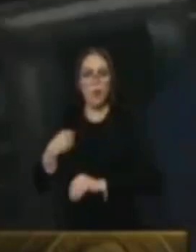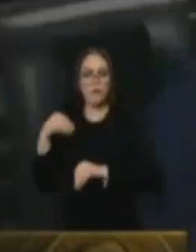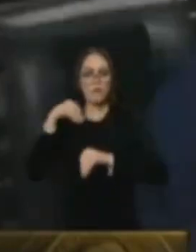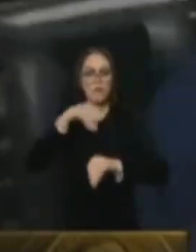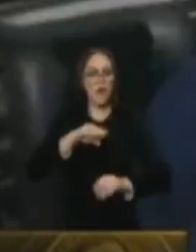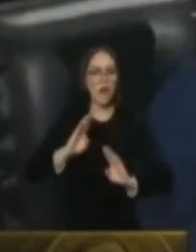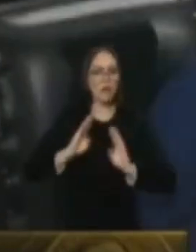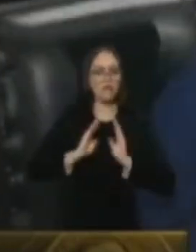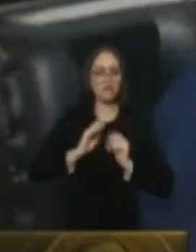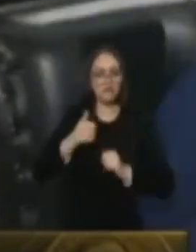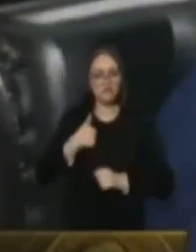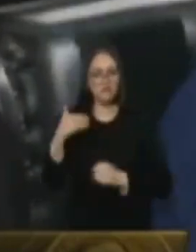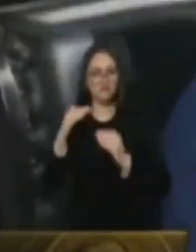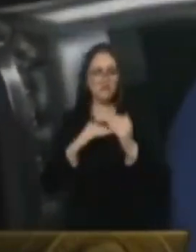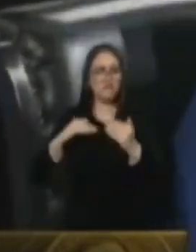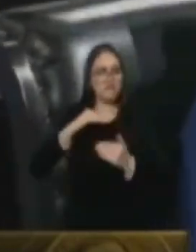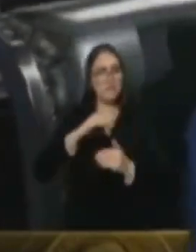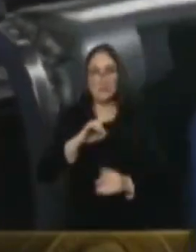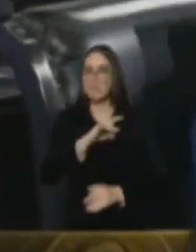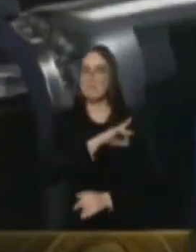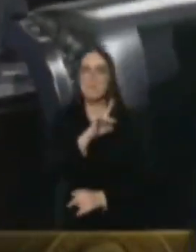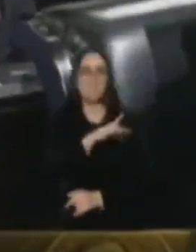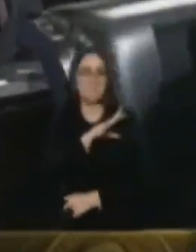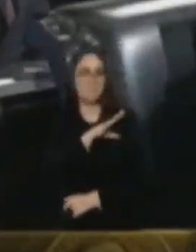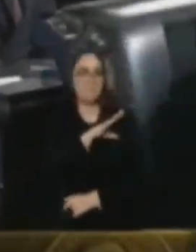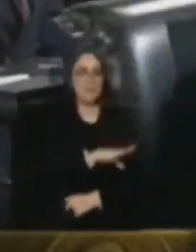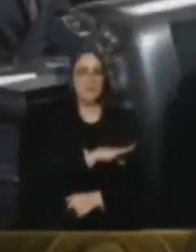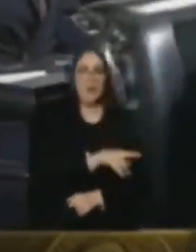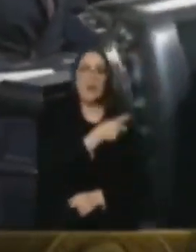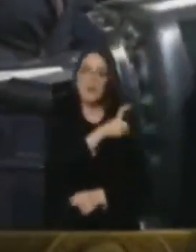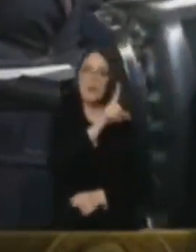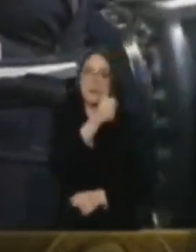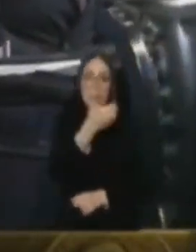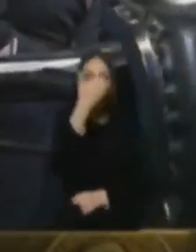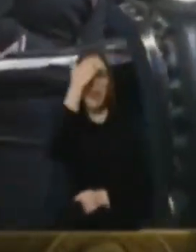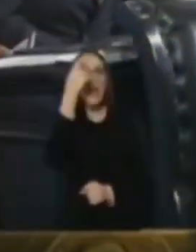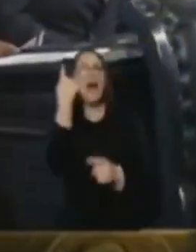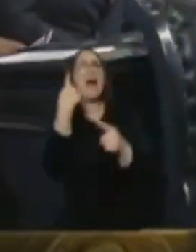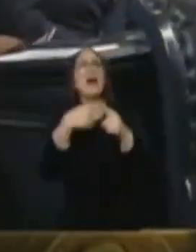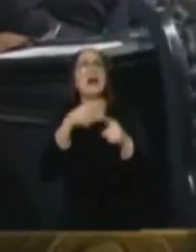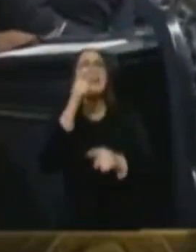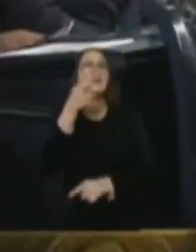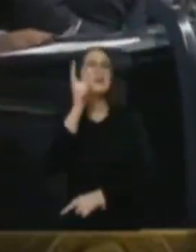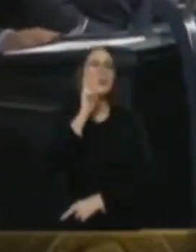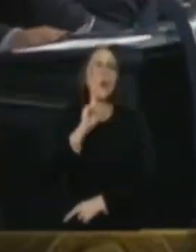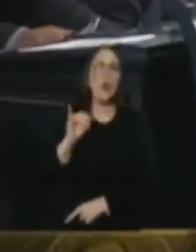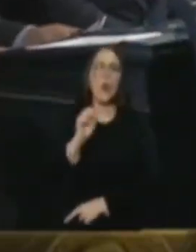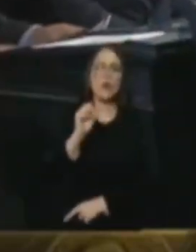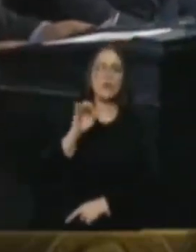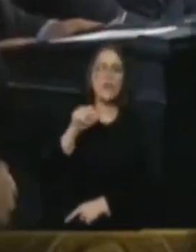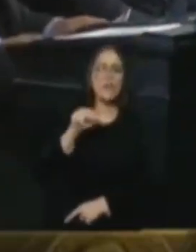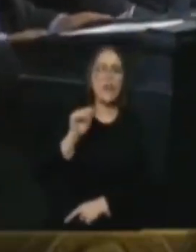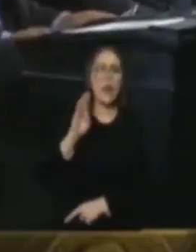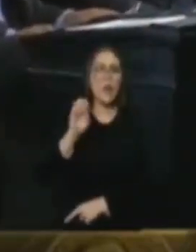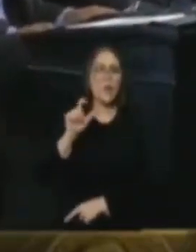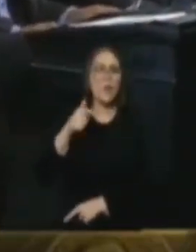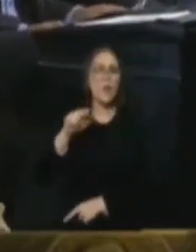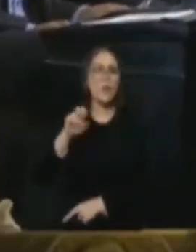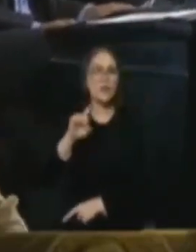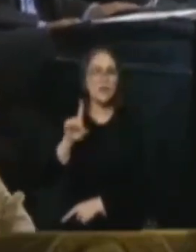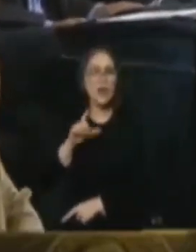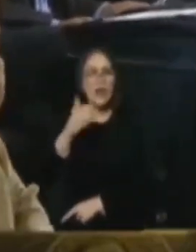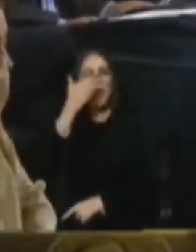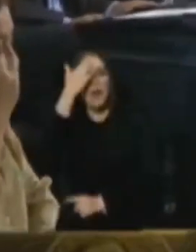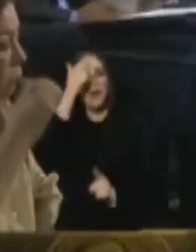en el ejército. Ahí pudimos conocer la historia de Josefina Borges, la oaxaqueña que la inspiró a crear a